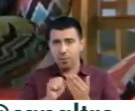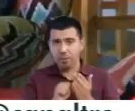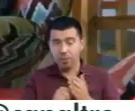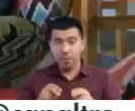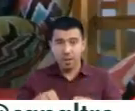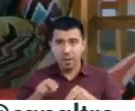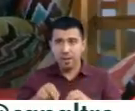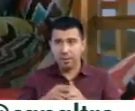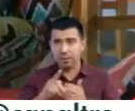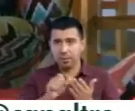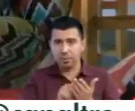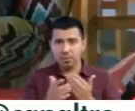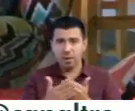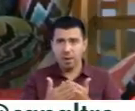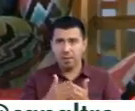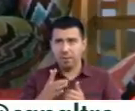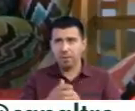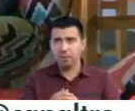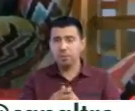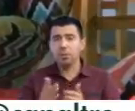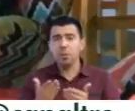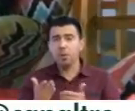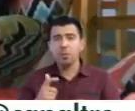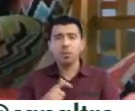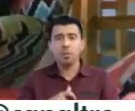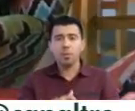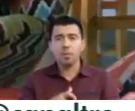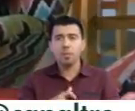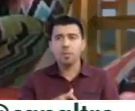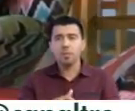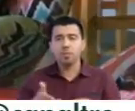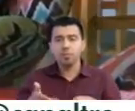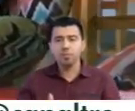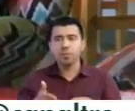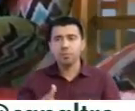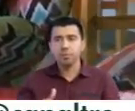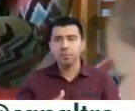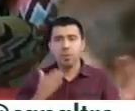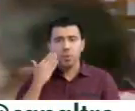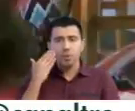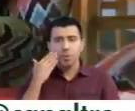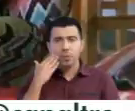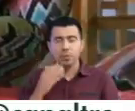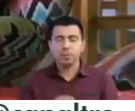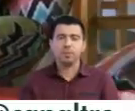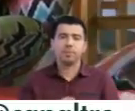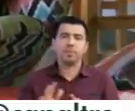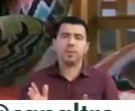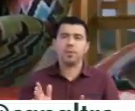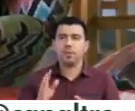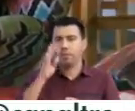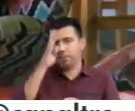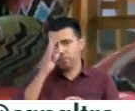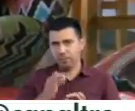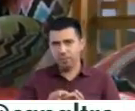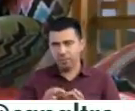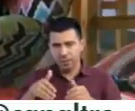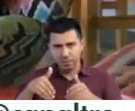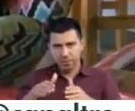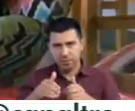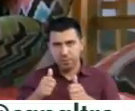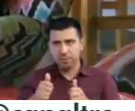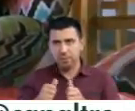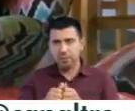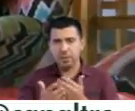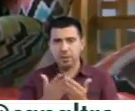estar esperanzado en qué momento va a salir, sino siempre tener fe de que va a estar bien, poner todo en